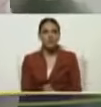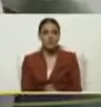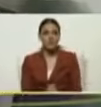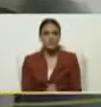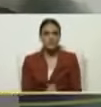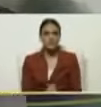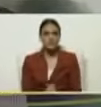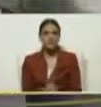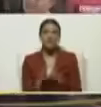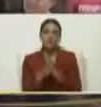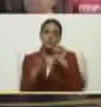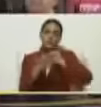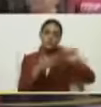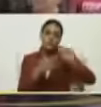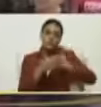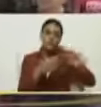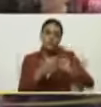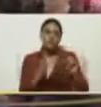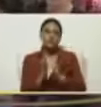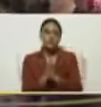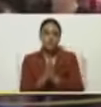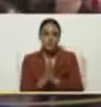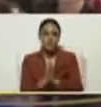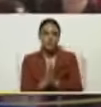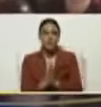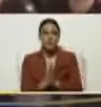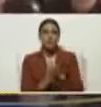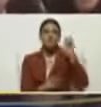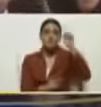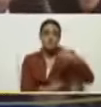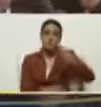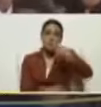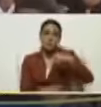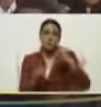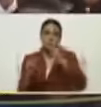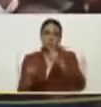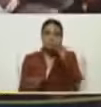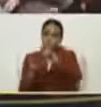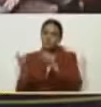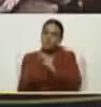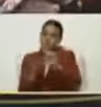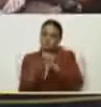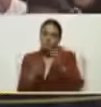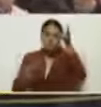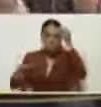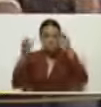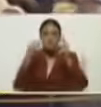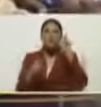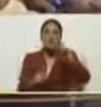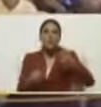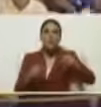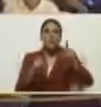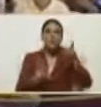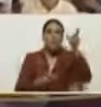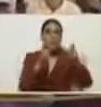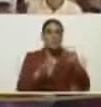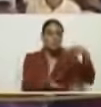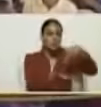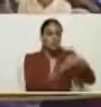Está tomando nota, Ángel. Aquí tenemos dos voceros también. Vamos a darle la oportunidad también